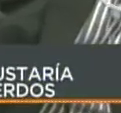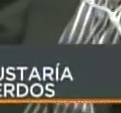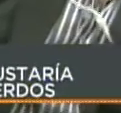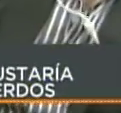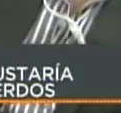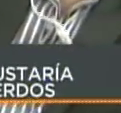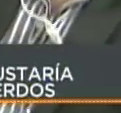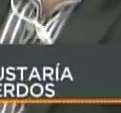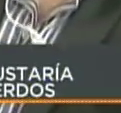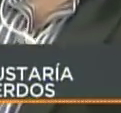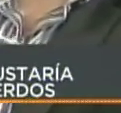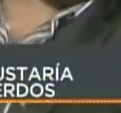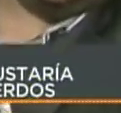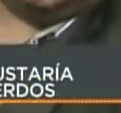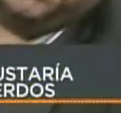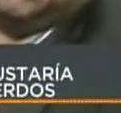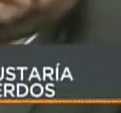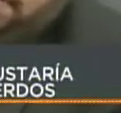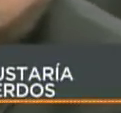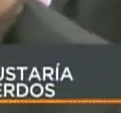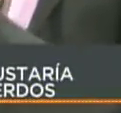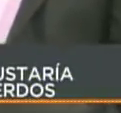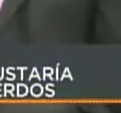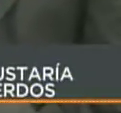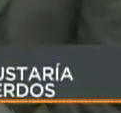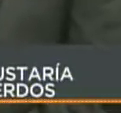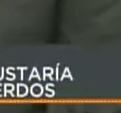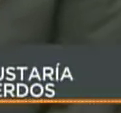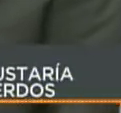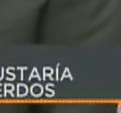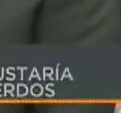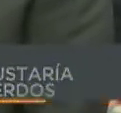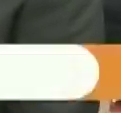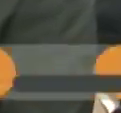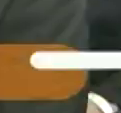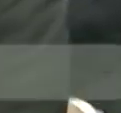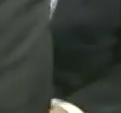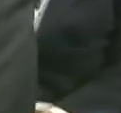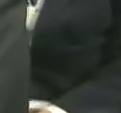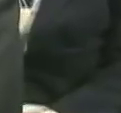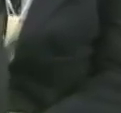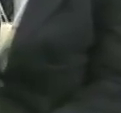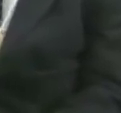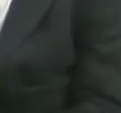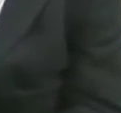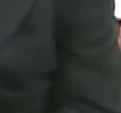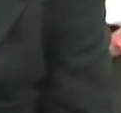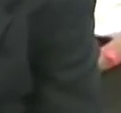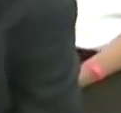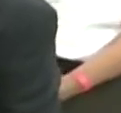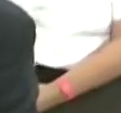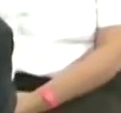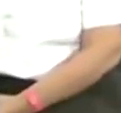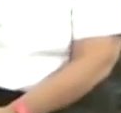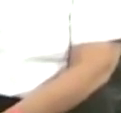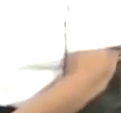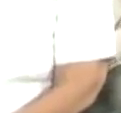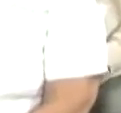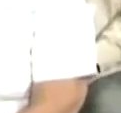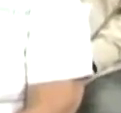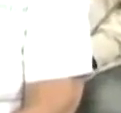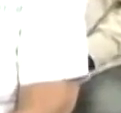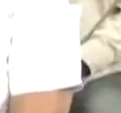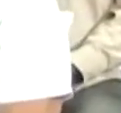Aristóbulo. A todos mis saludos, vicepresidente ejecutivo. Bueno, también me dicen que hay varios gobernadores. Los nombro, allá